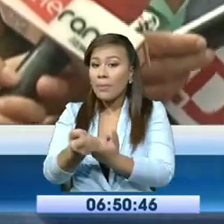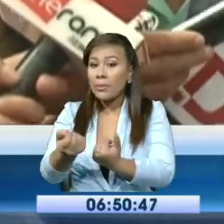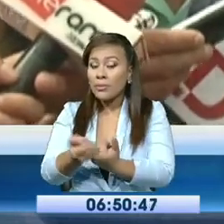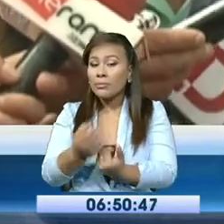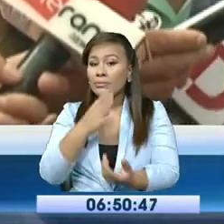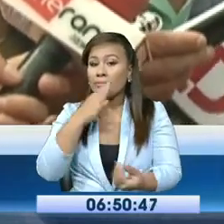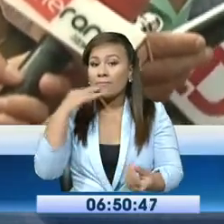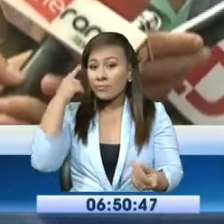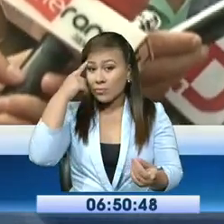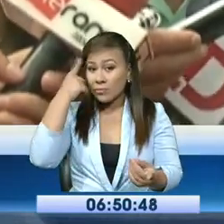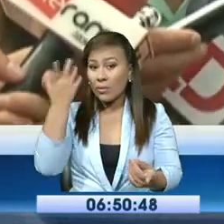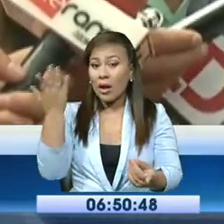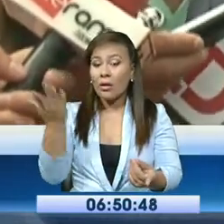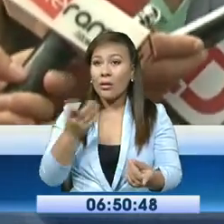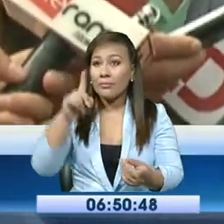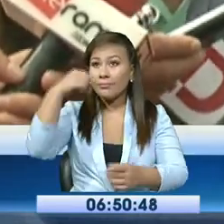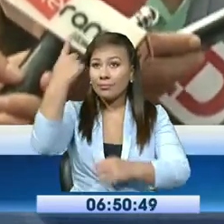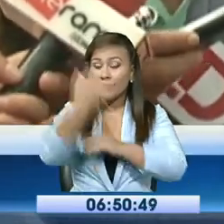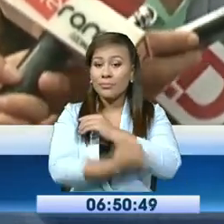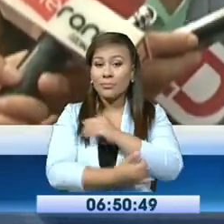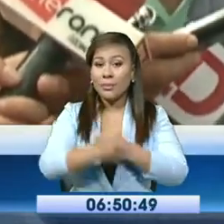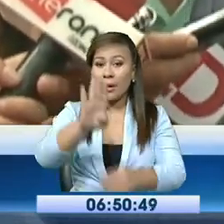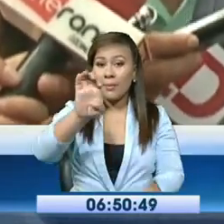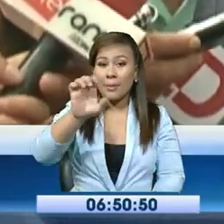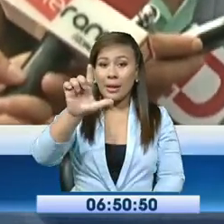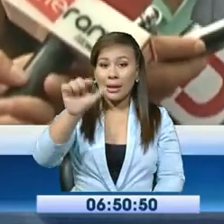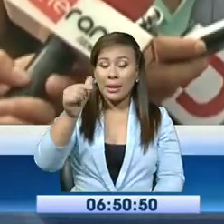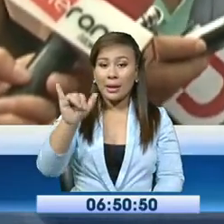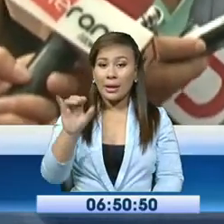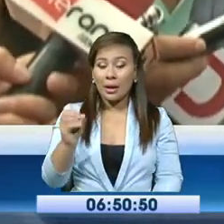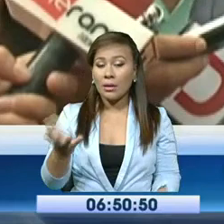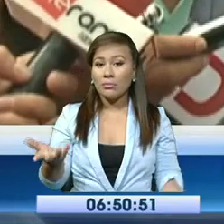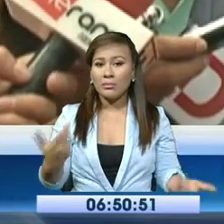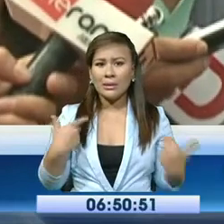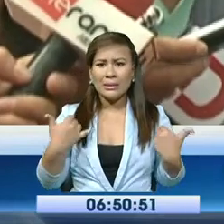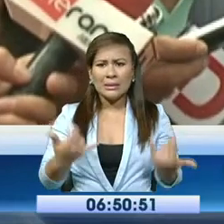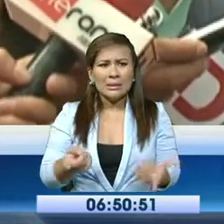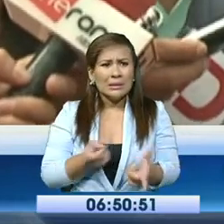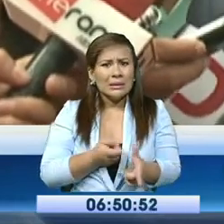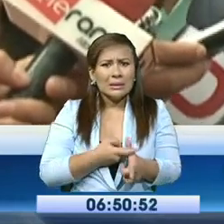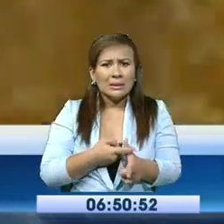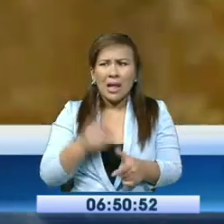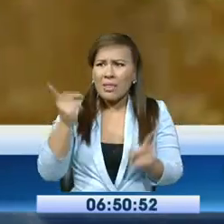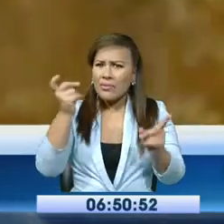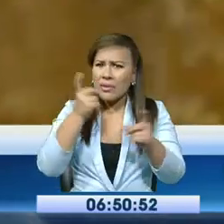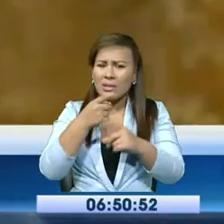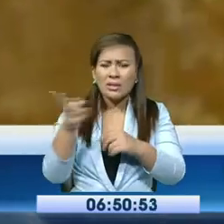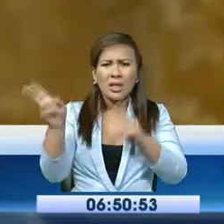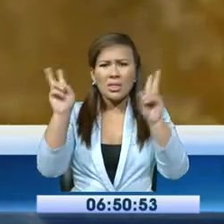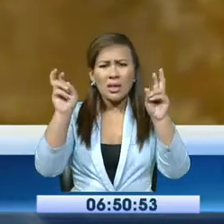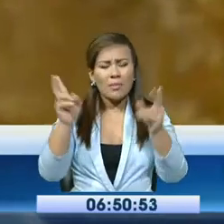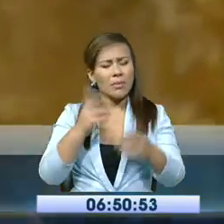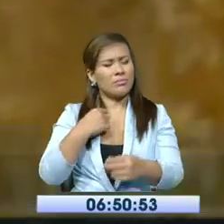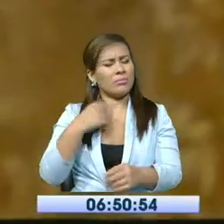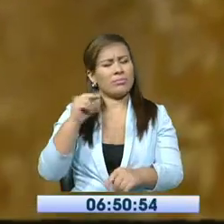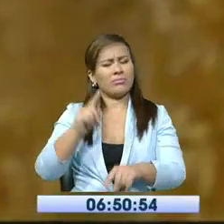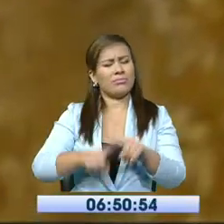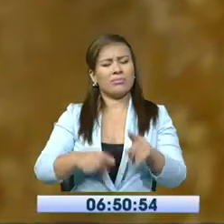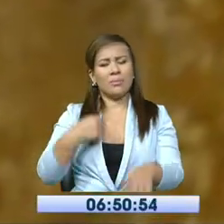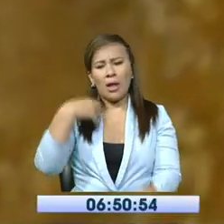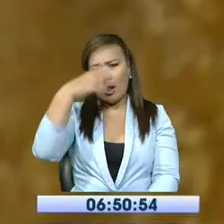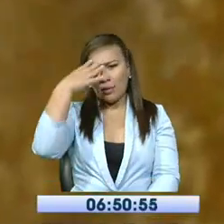Rafael Correa en Bélgica, son temas demasiado graves que no pueden quedar en la impunidad. Informó Javier Gallo.